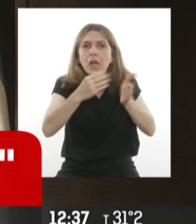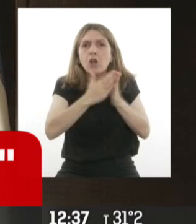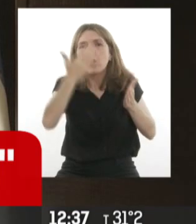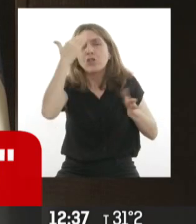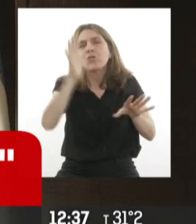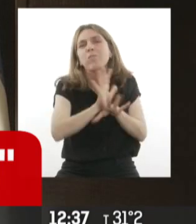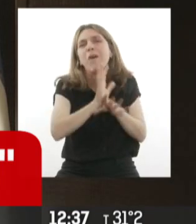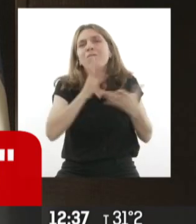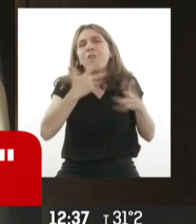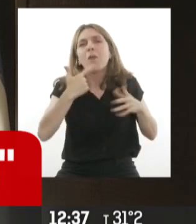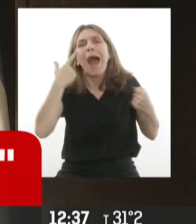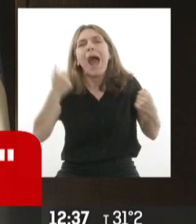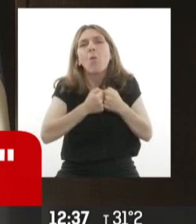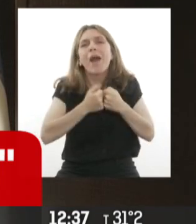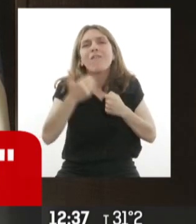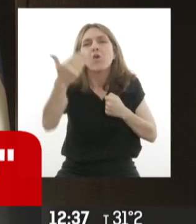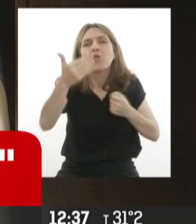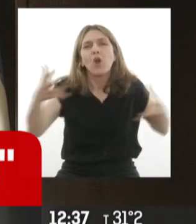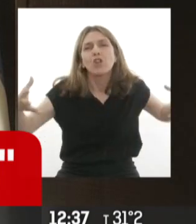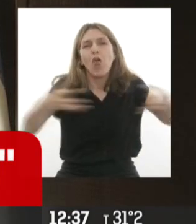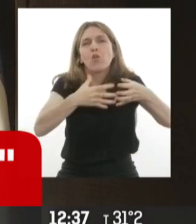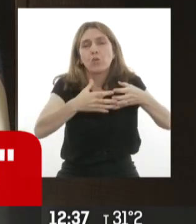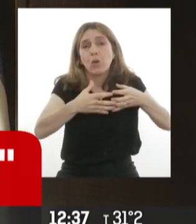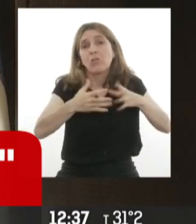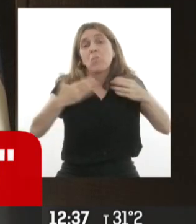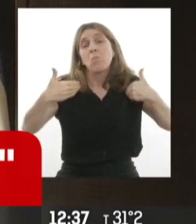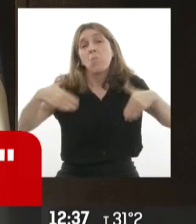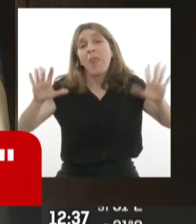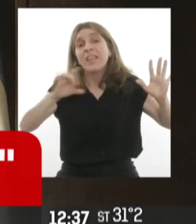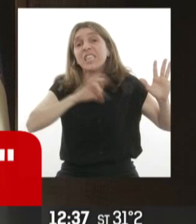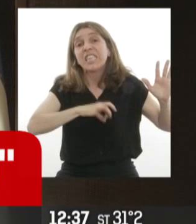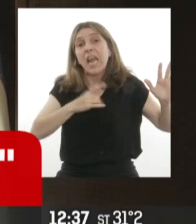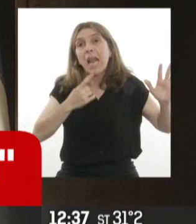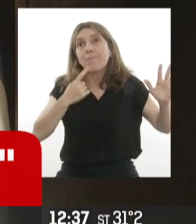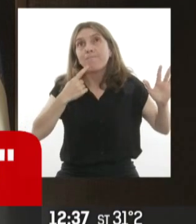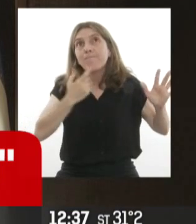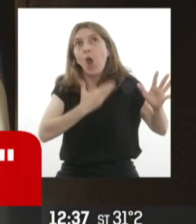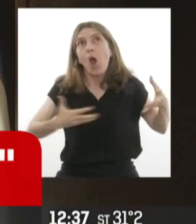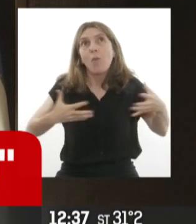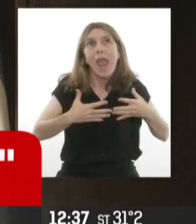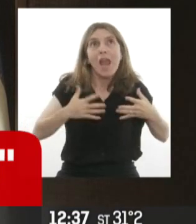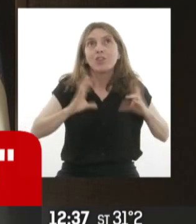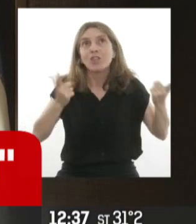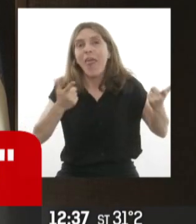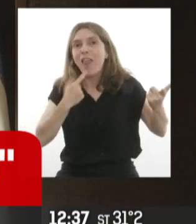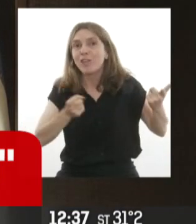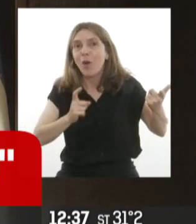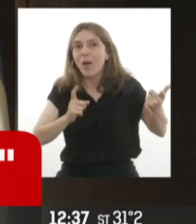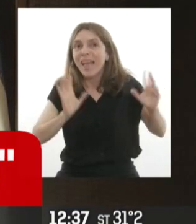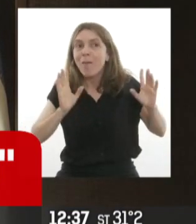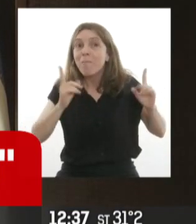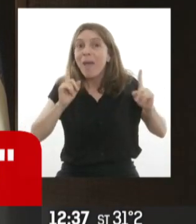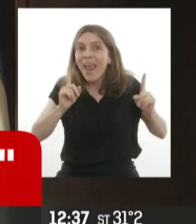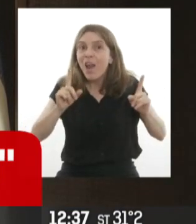por excelencia. Y la verdad es que por ahí Chile no se enteró o no se dio cuenta, pero está a punto de